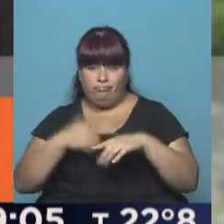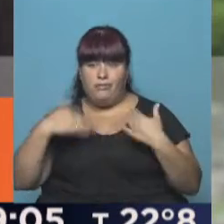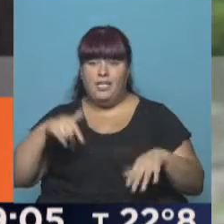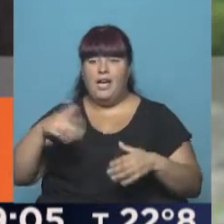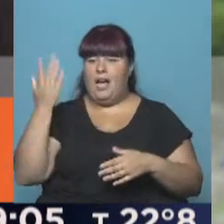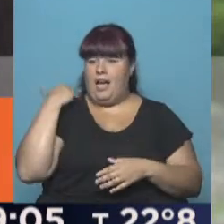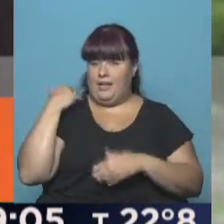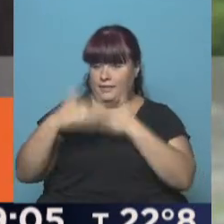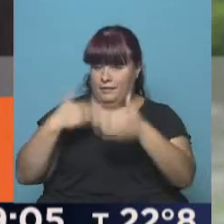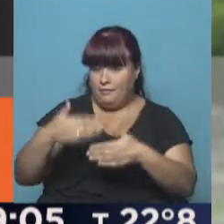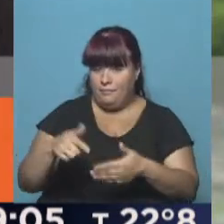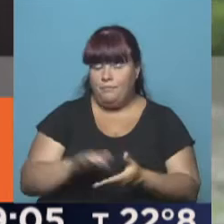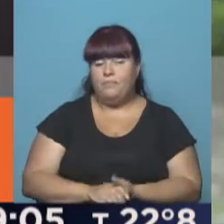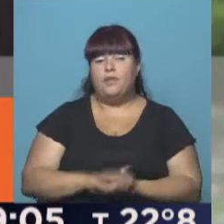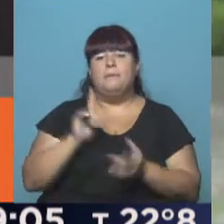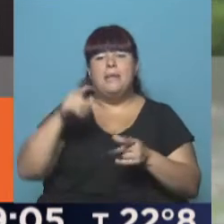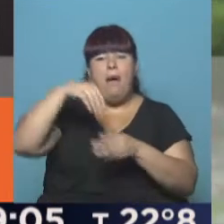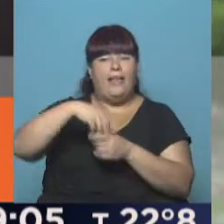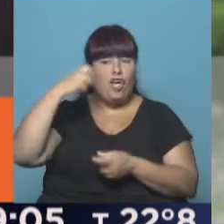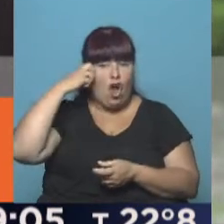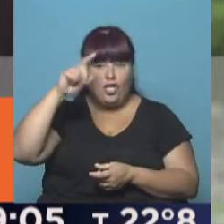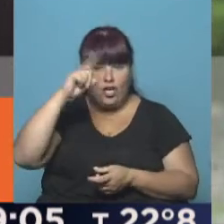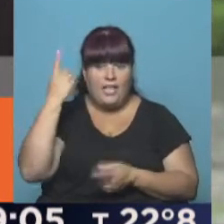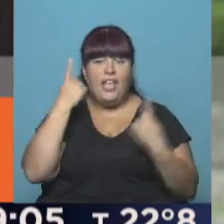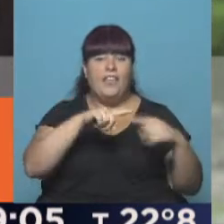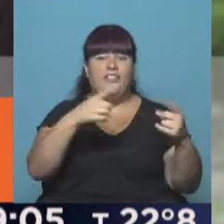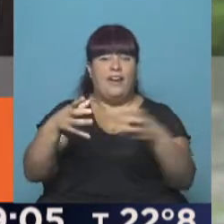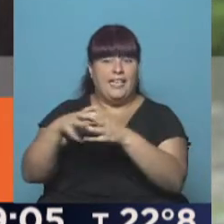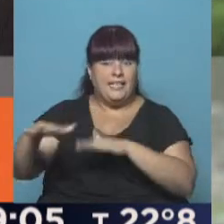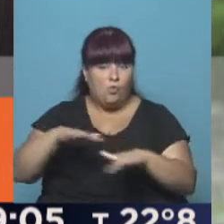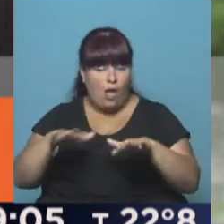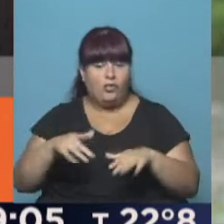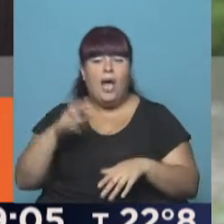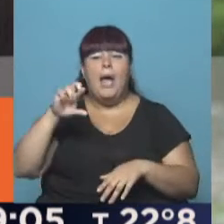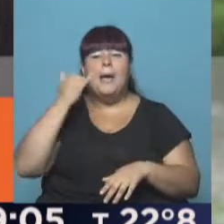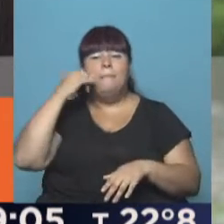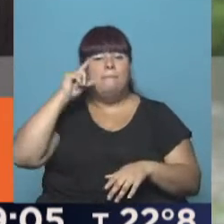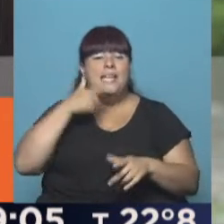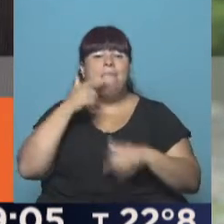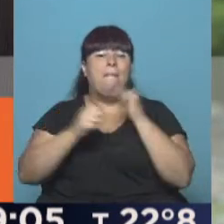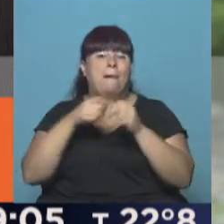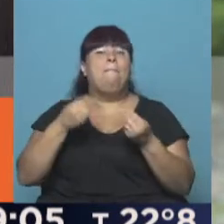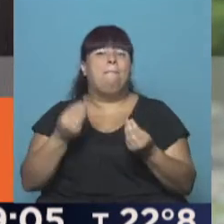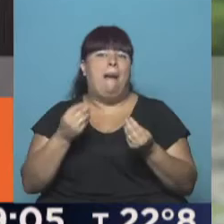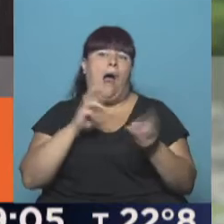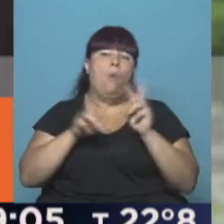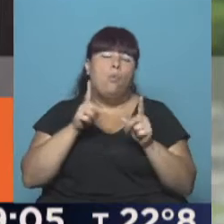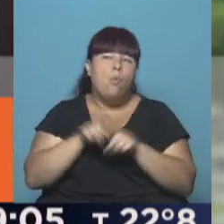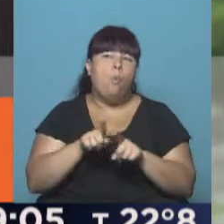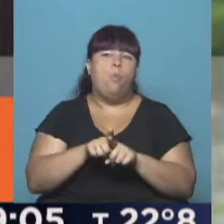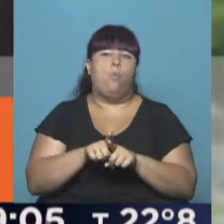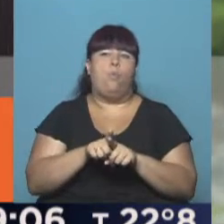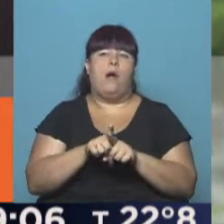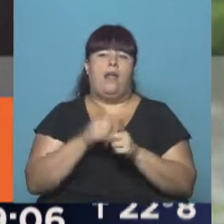los últimos tiempos en el propio parlamento nacional en diferentes ámbitos las pymes para tratar de bueno de